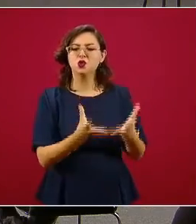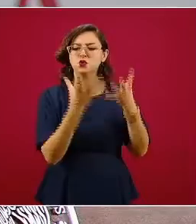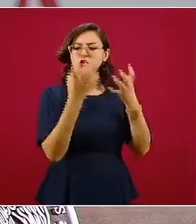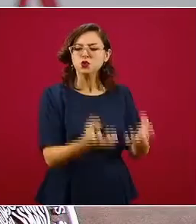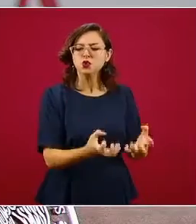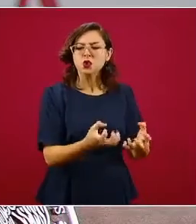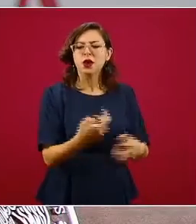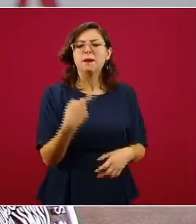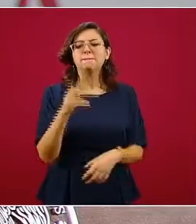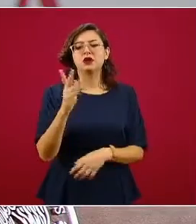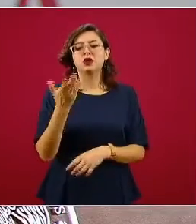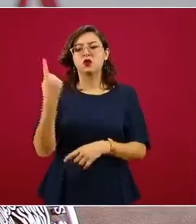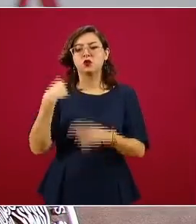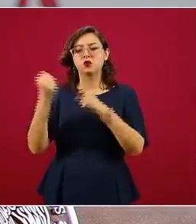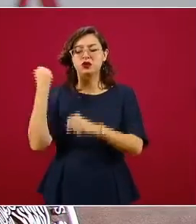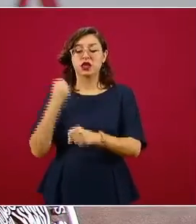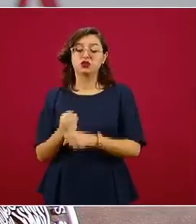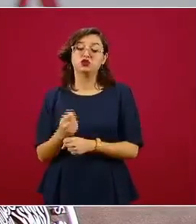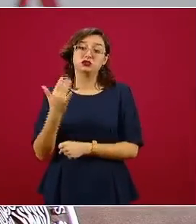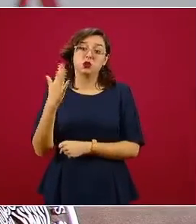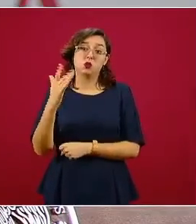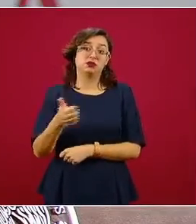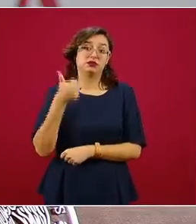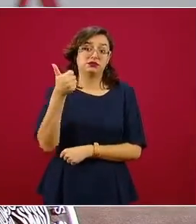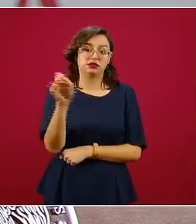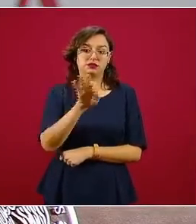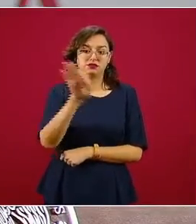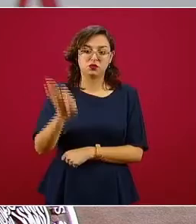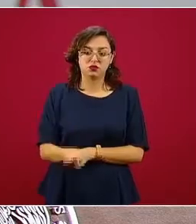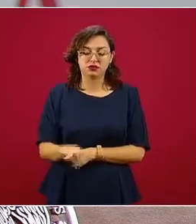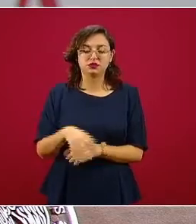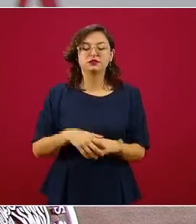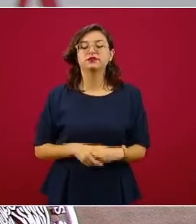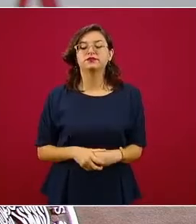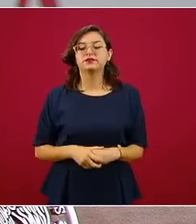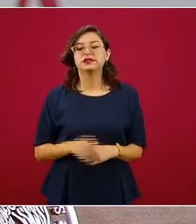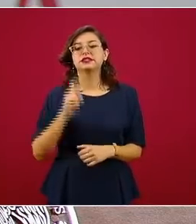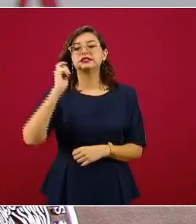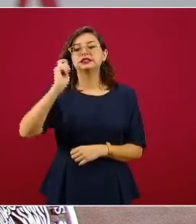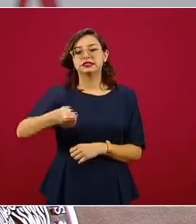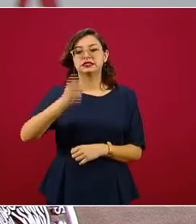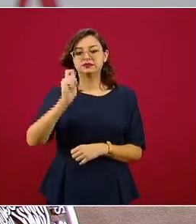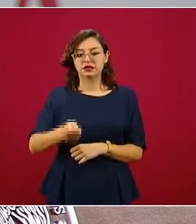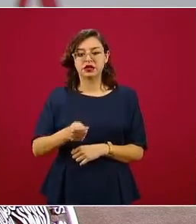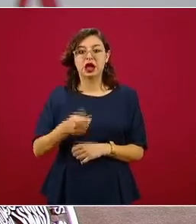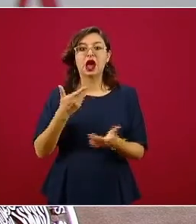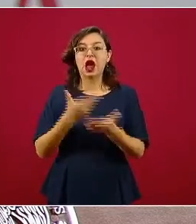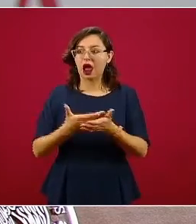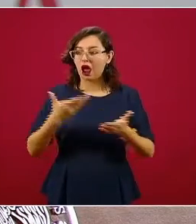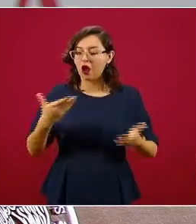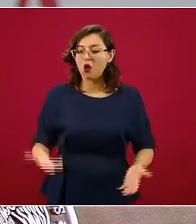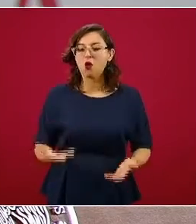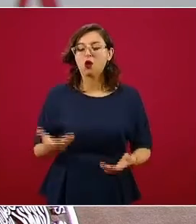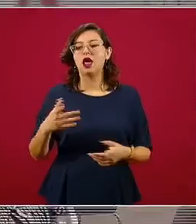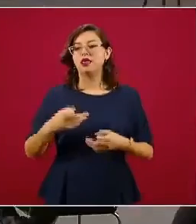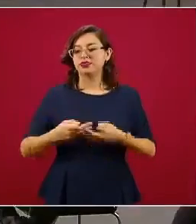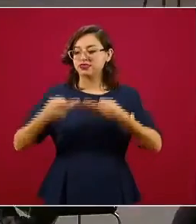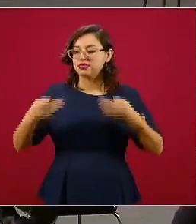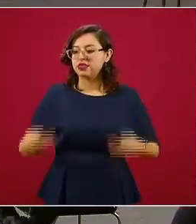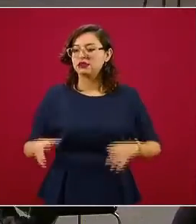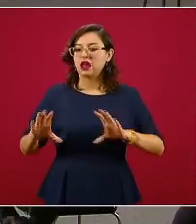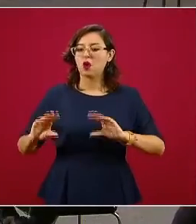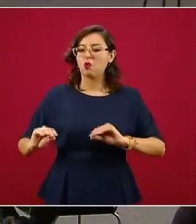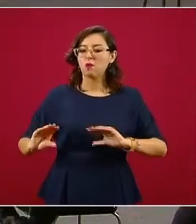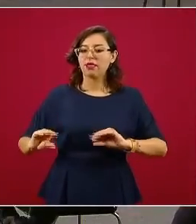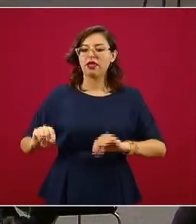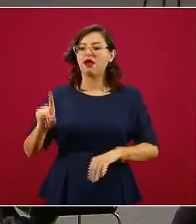año pasado, el 56% del territorio tenía sequía, es decir, hemos encontrado suelos más húmedos. La siguiente,